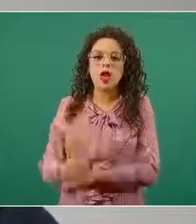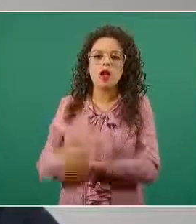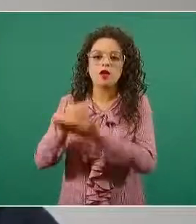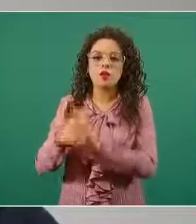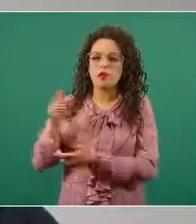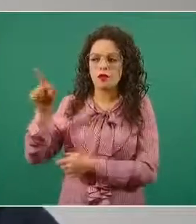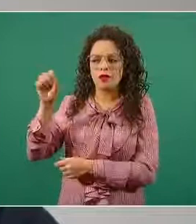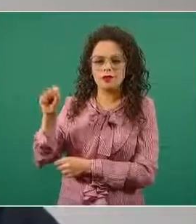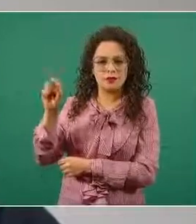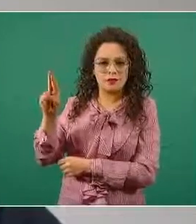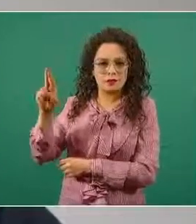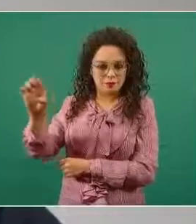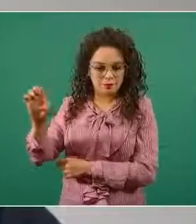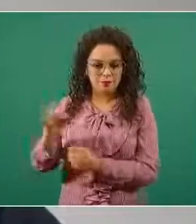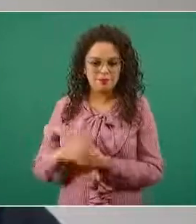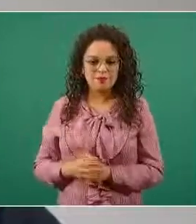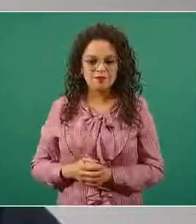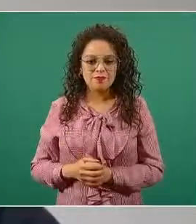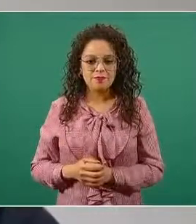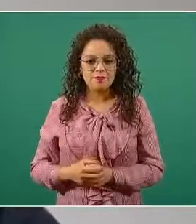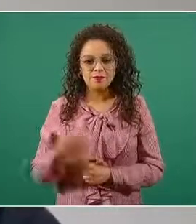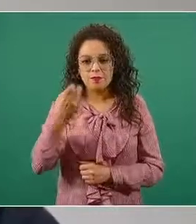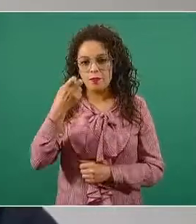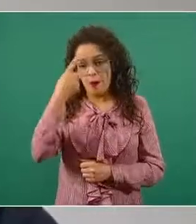gestiones y cómo han mejorado ellos esta parte.